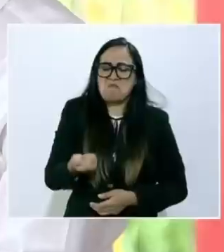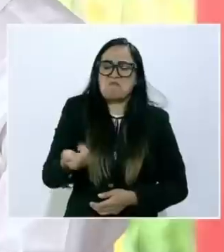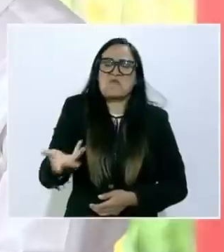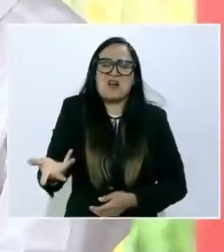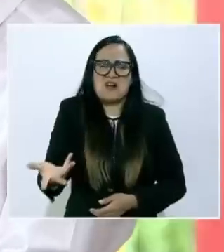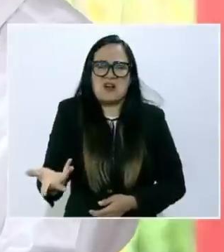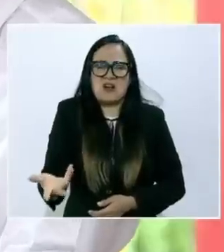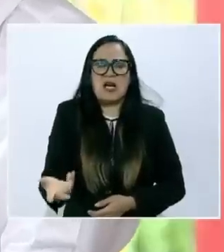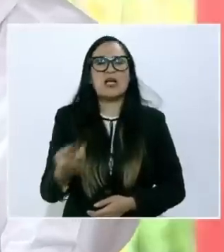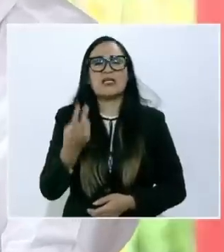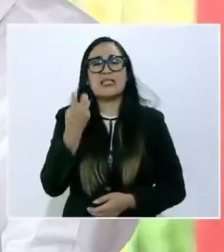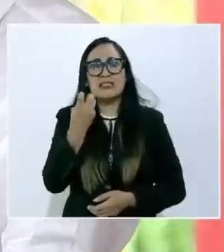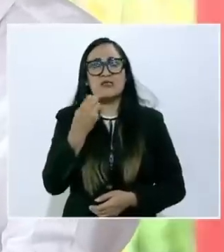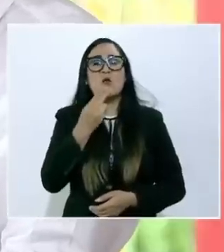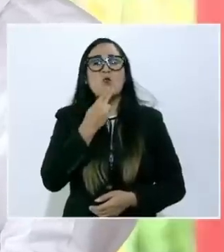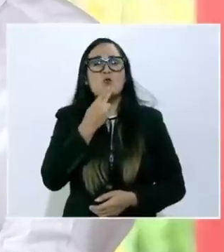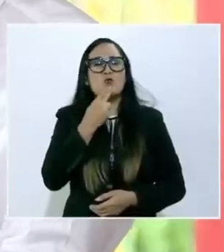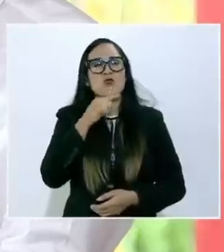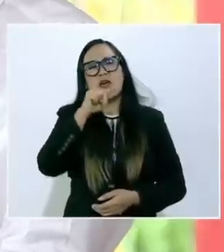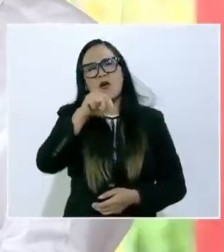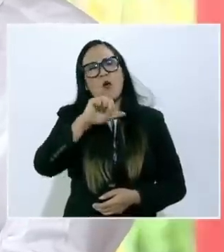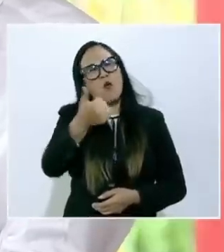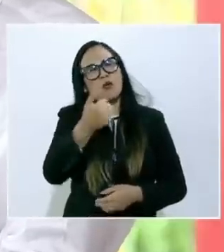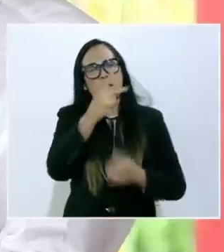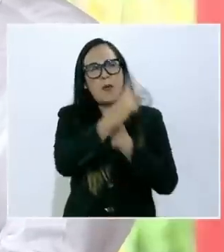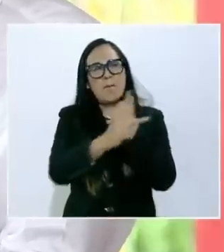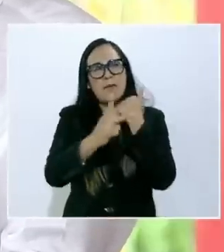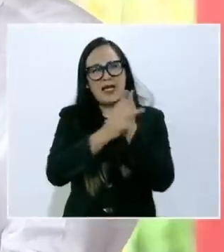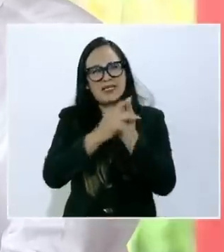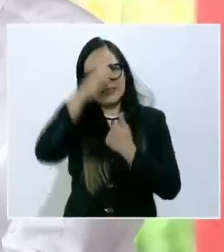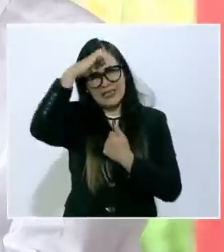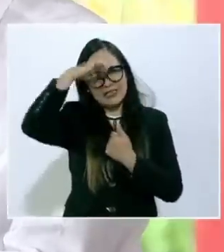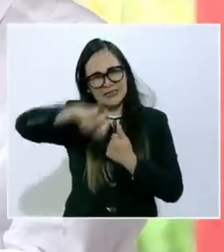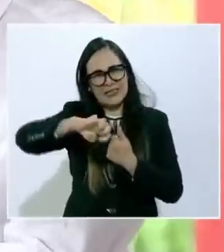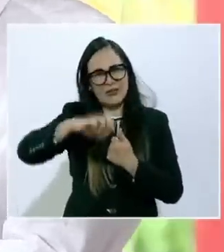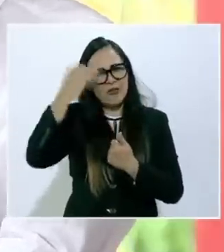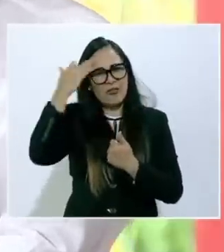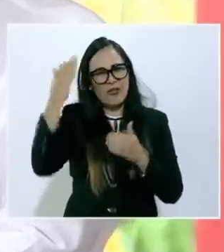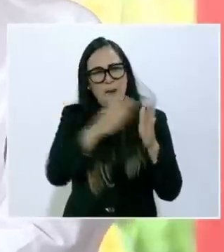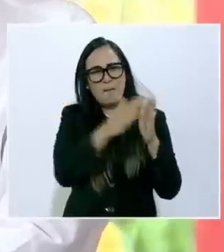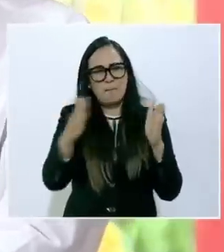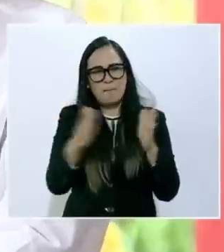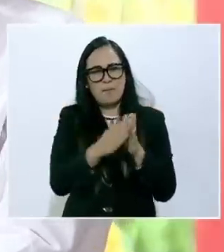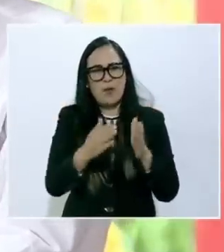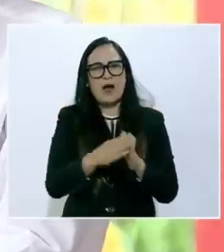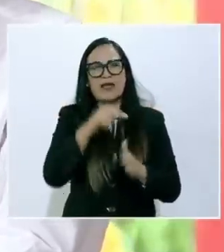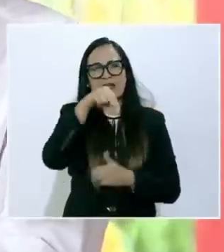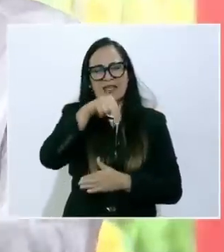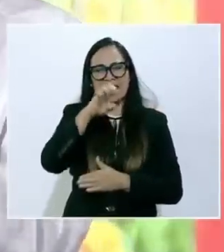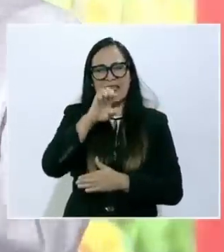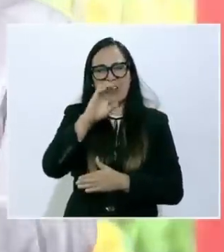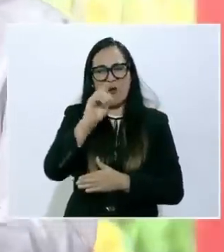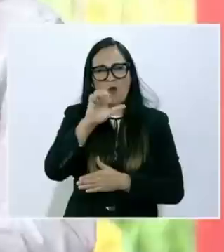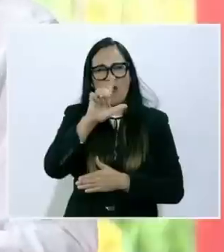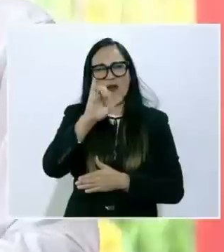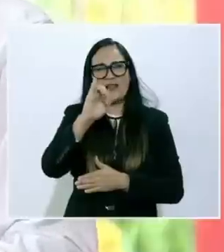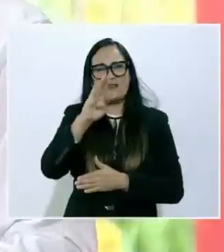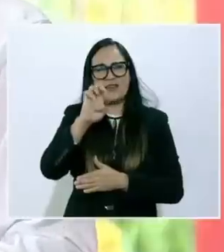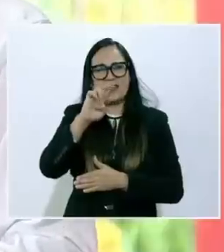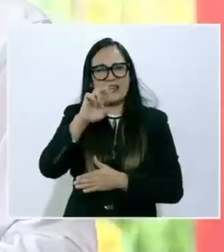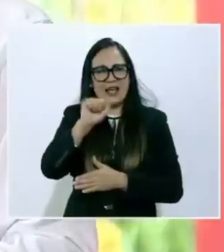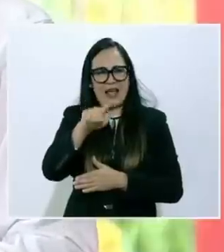utilizada en el extranjero durante el periodo neoliberal, pero se trajo a